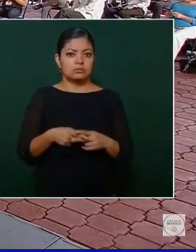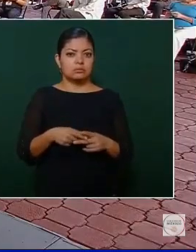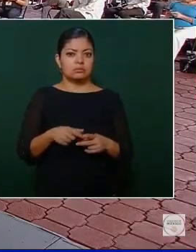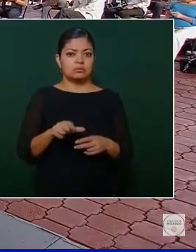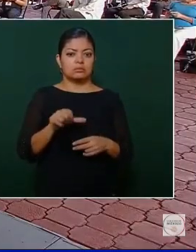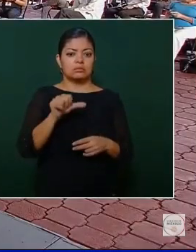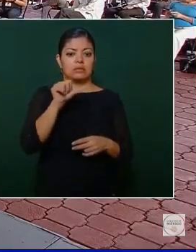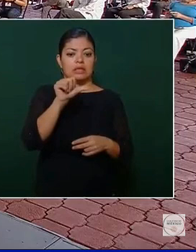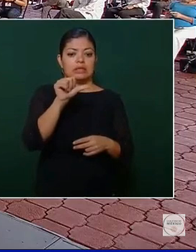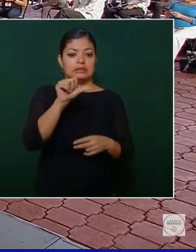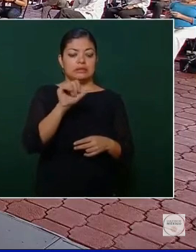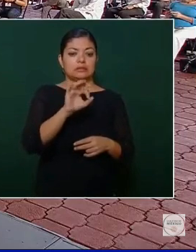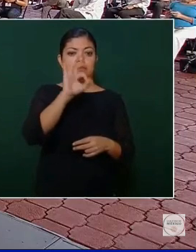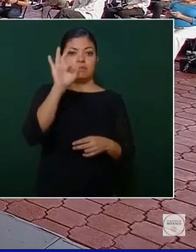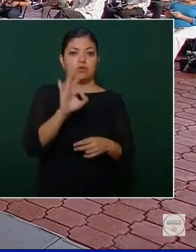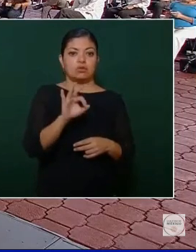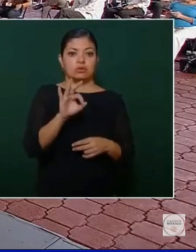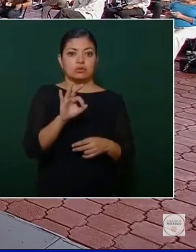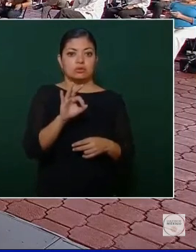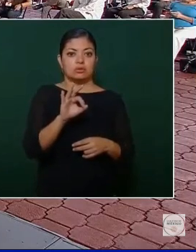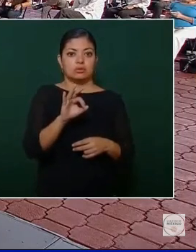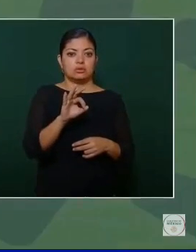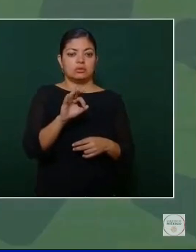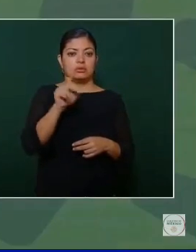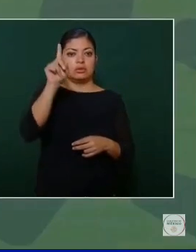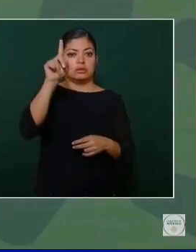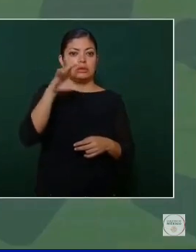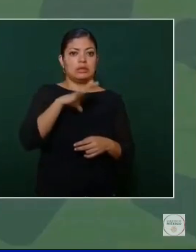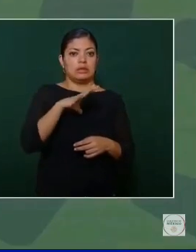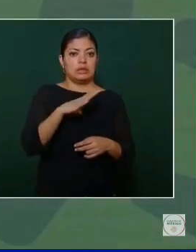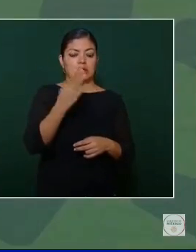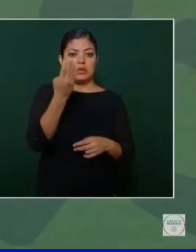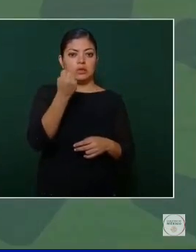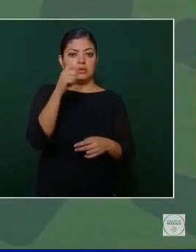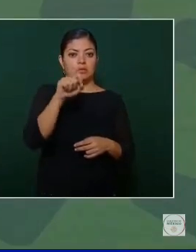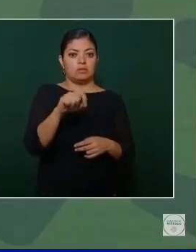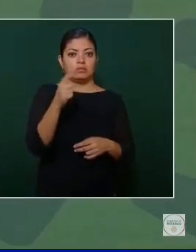16%. 8,16. Y ellos tienen 9.1.